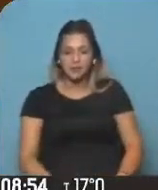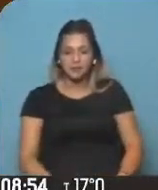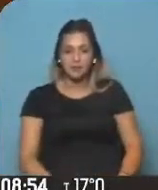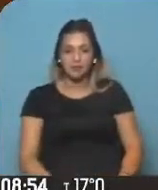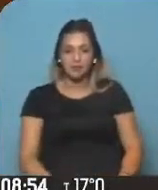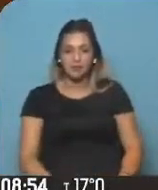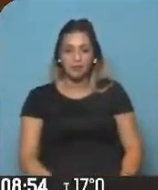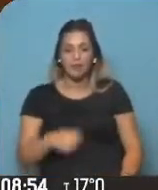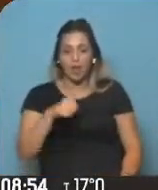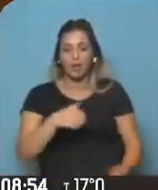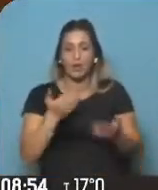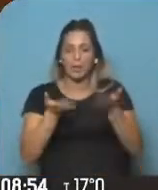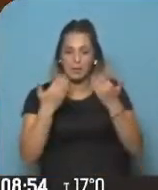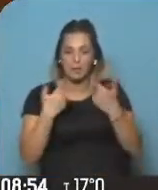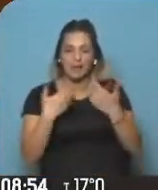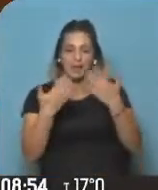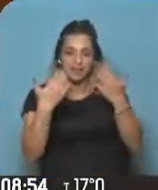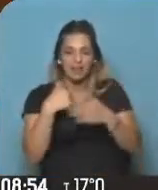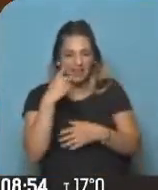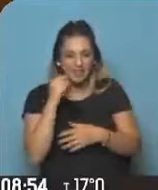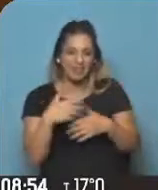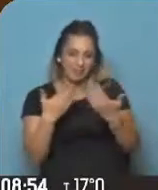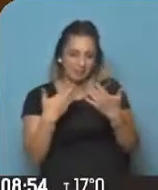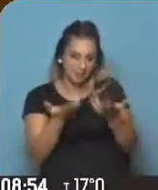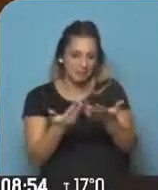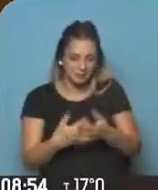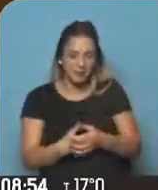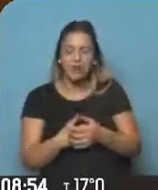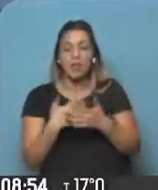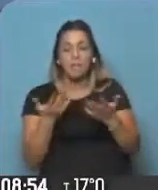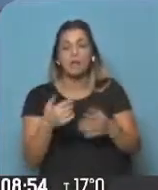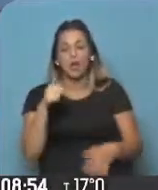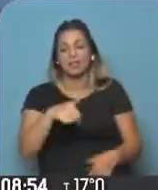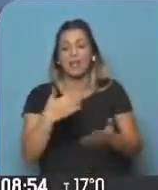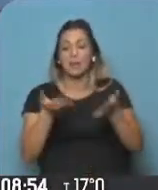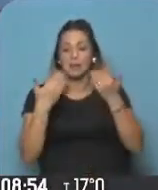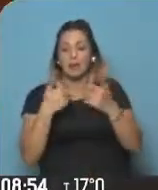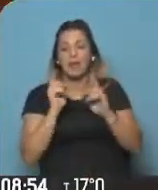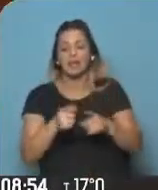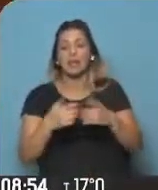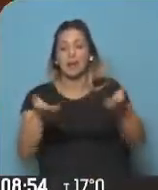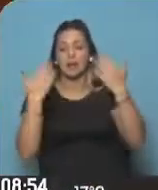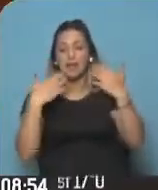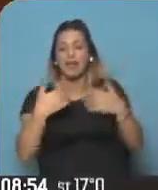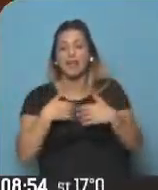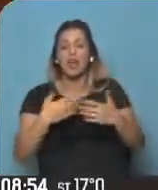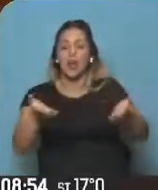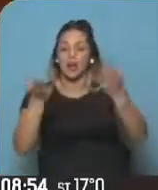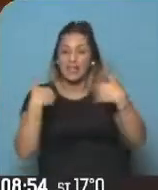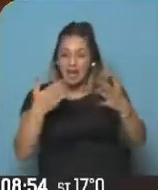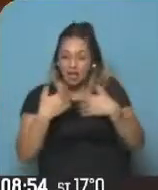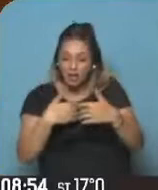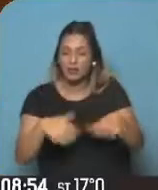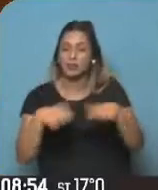hoy es el día de la primavera feliz lo que se espera para esta primavera y este verano es calor es bastante intensos